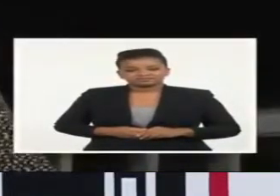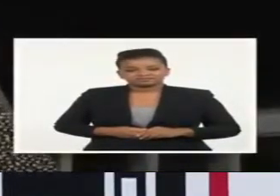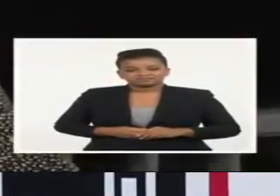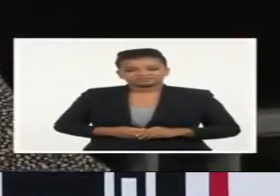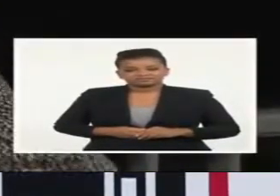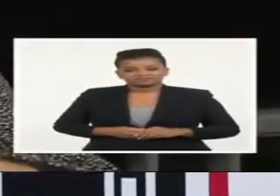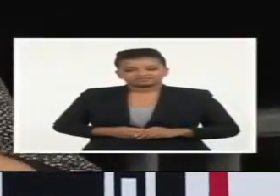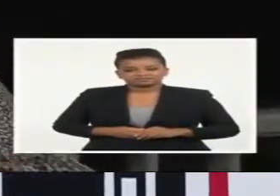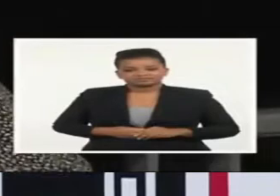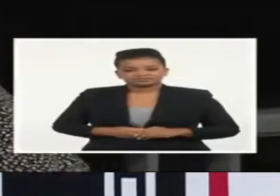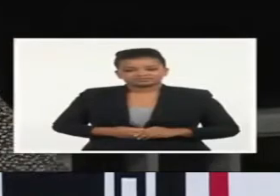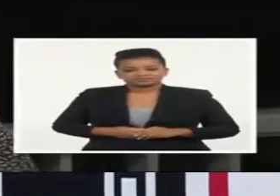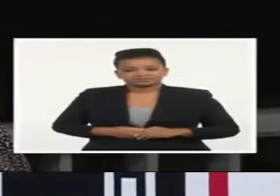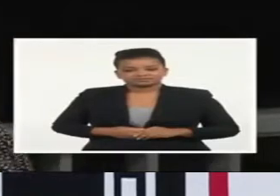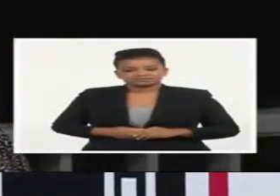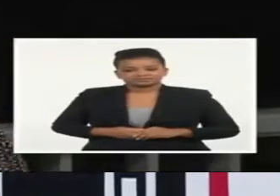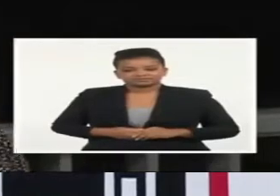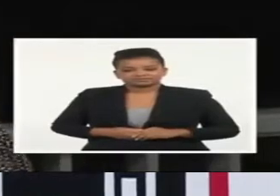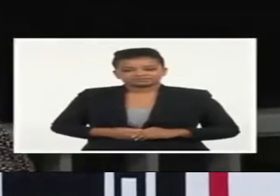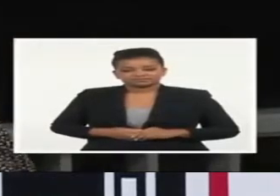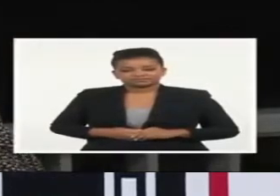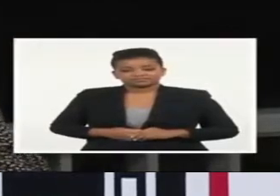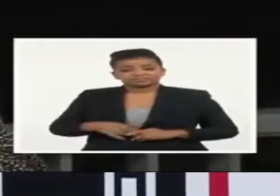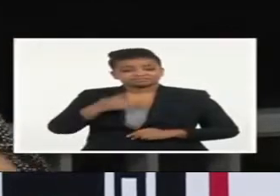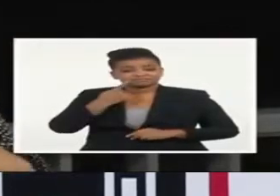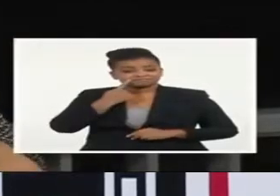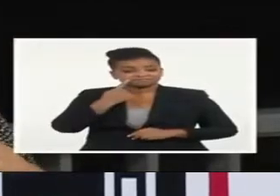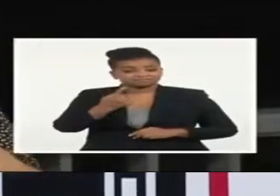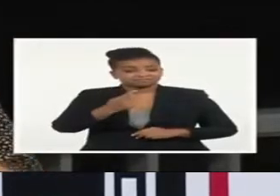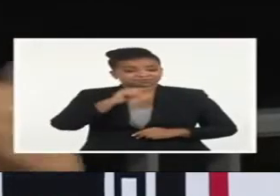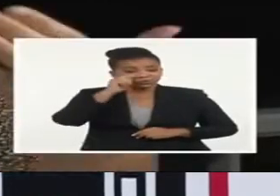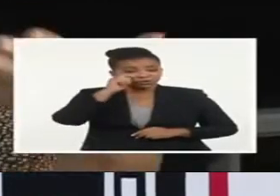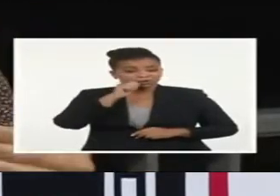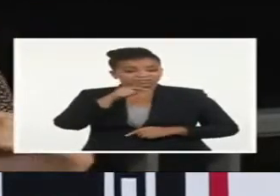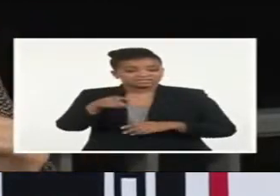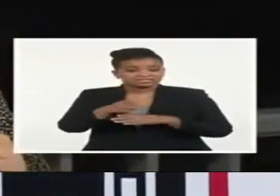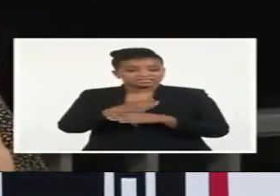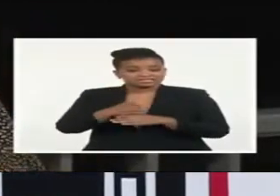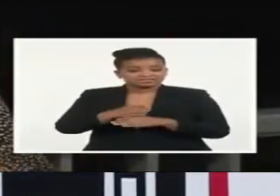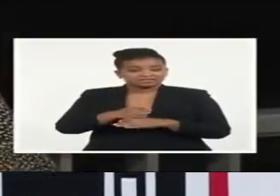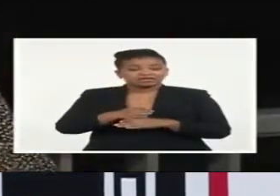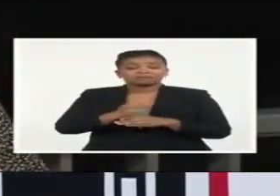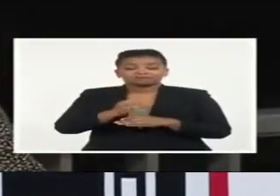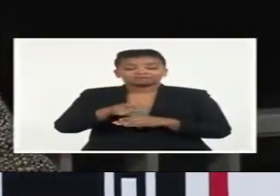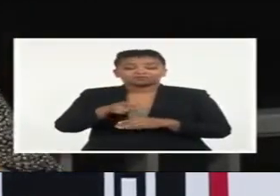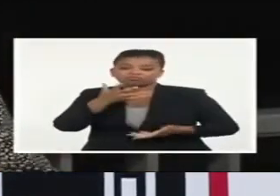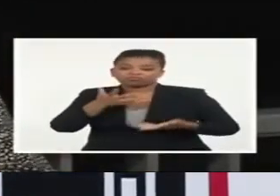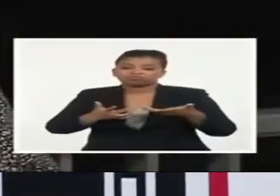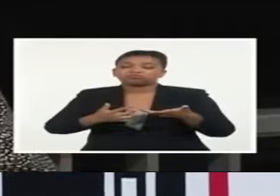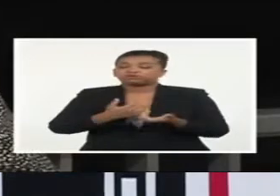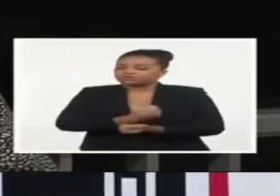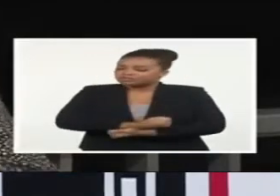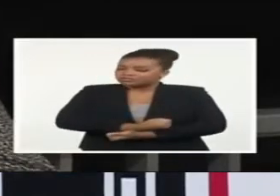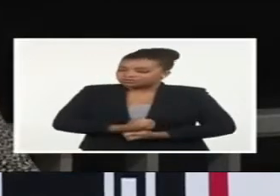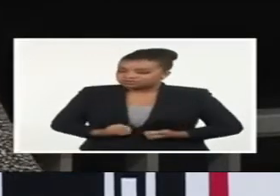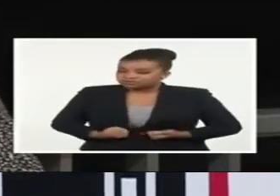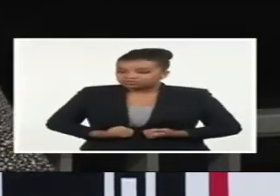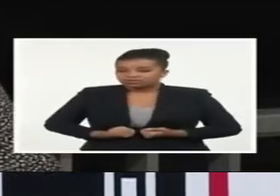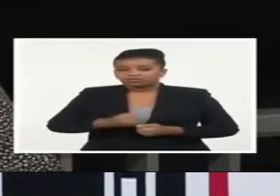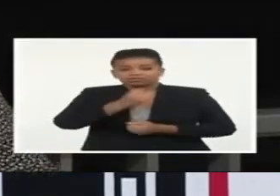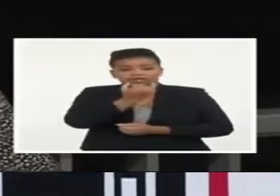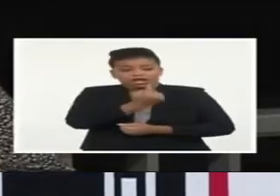Y cabezas de arriba. Oye, lo que estamos hablando. Esto va a costarle